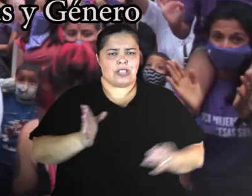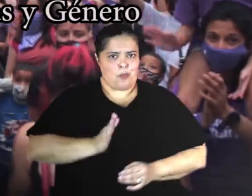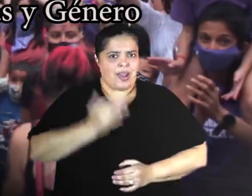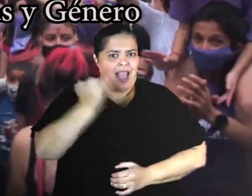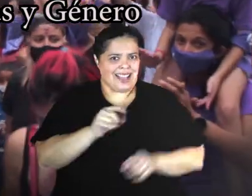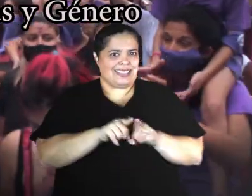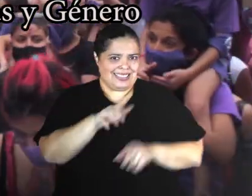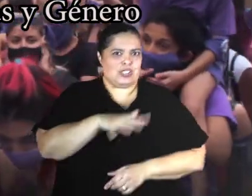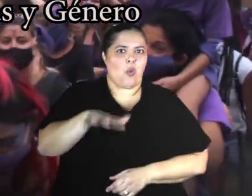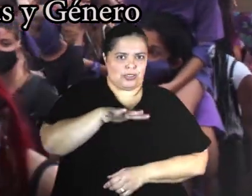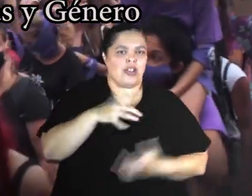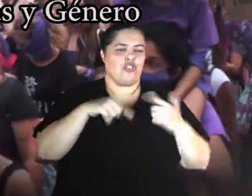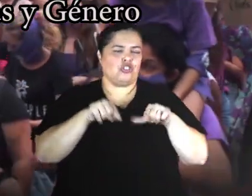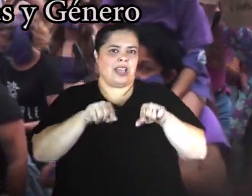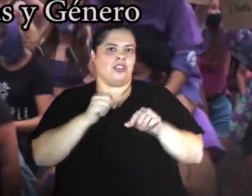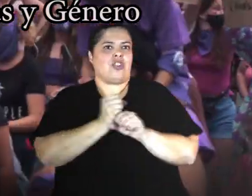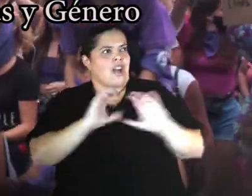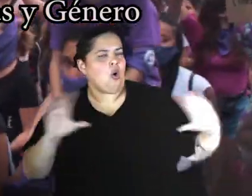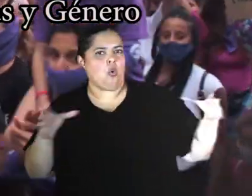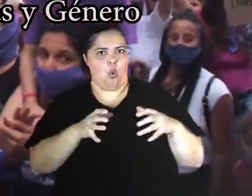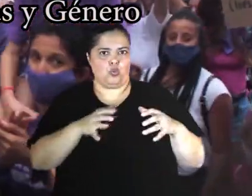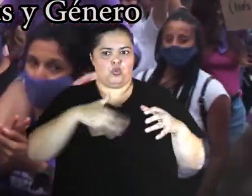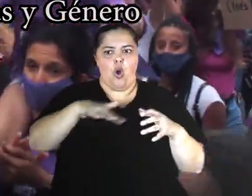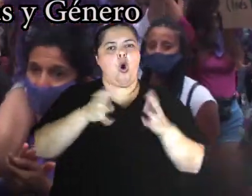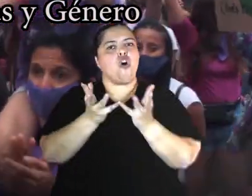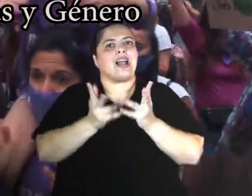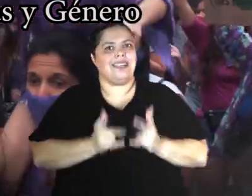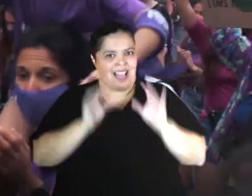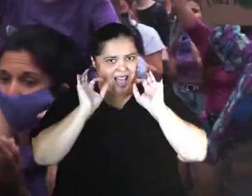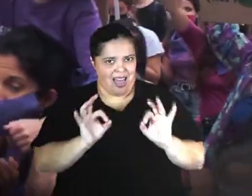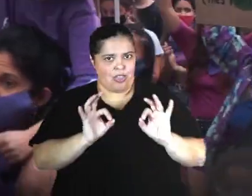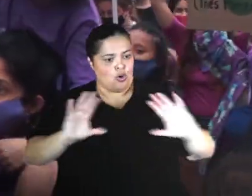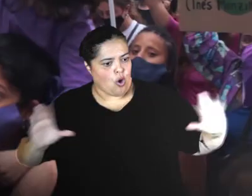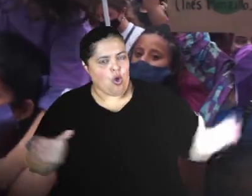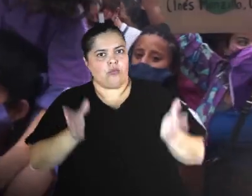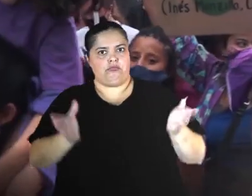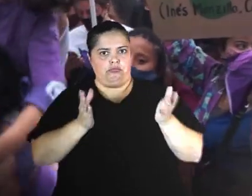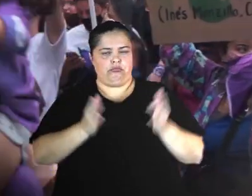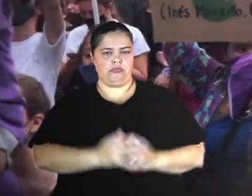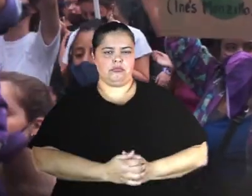y como tal tiene que ser organizada y alimentada desde el individual.